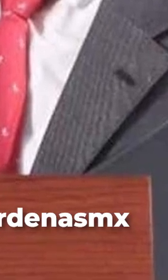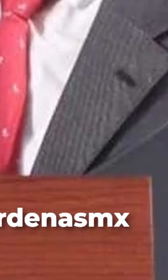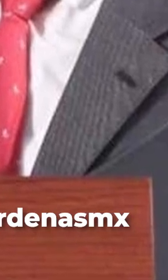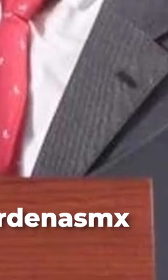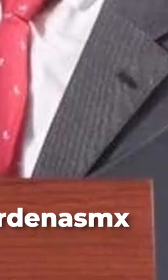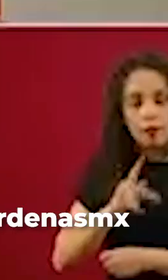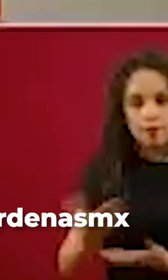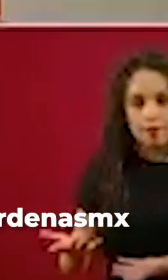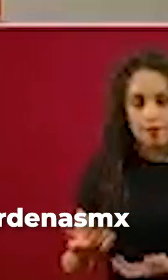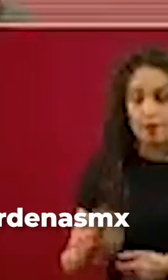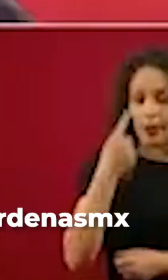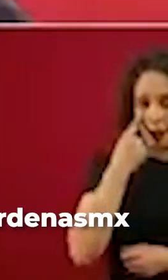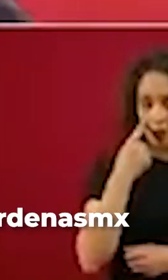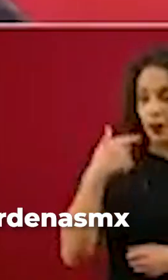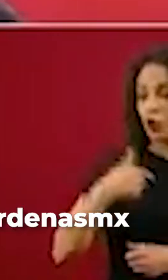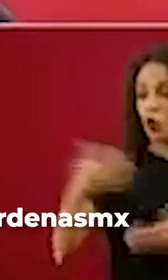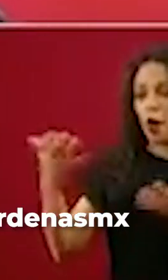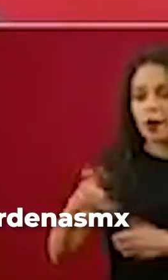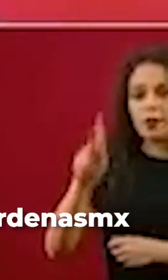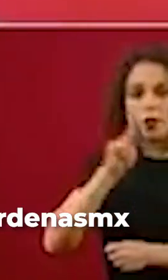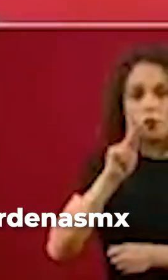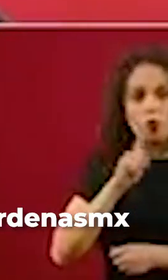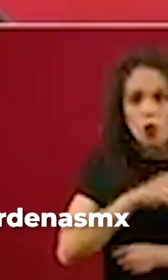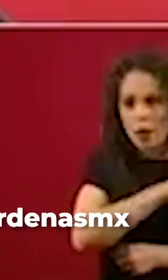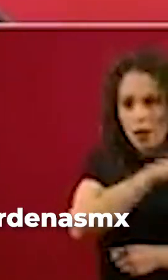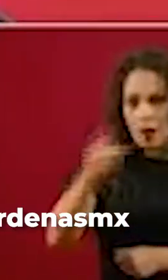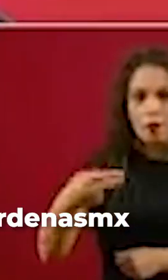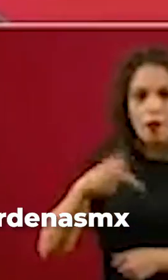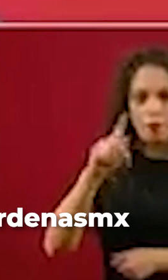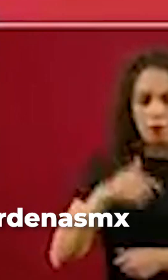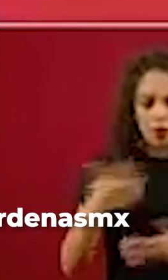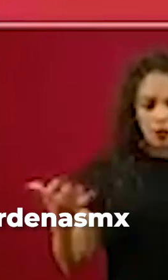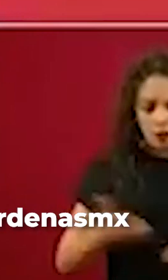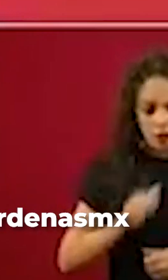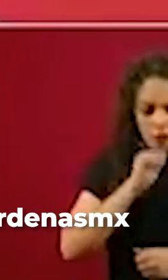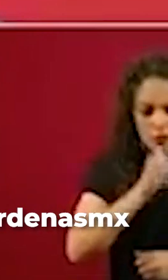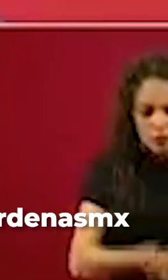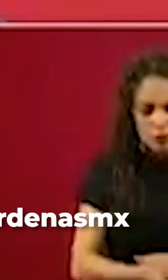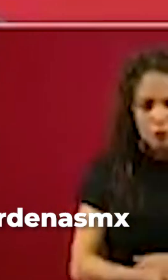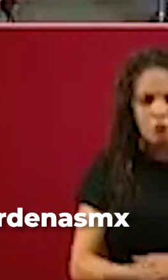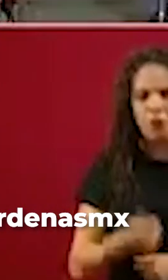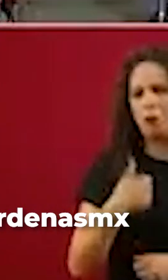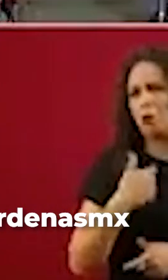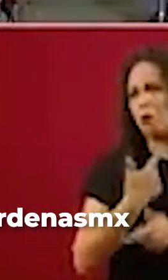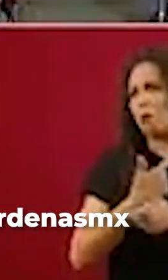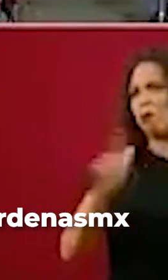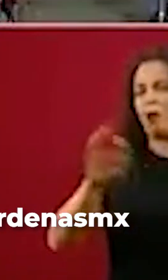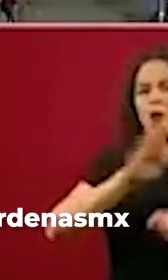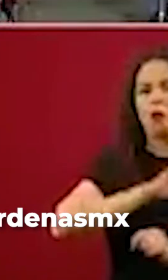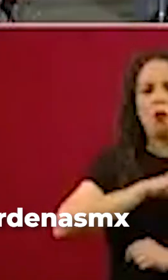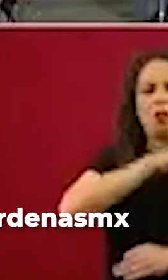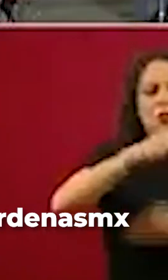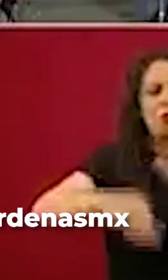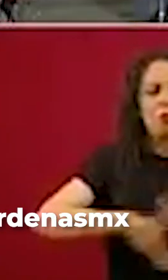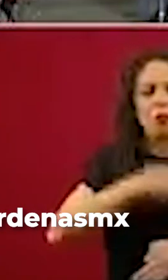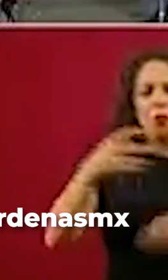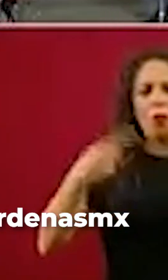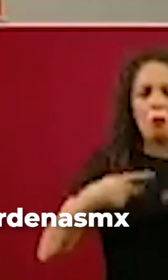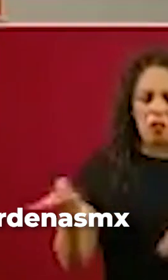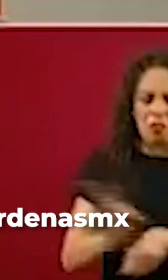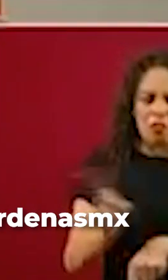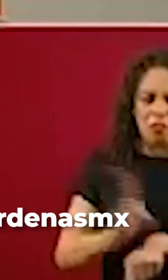Centinela teníamos. Puedo hacerle pruebas a todos y cada una de las personas todos los días y eso no va a llevar al